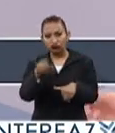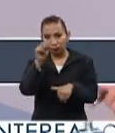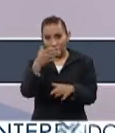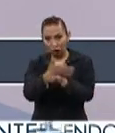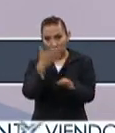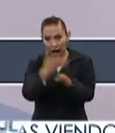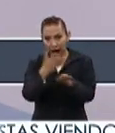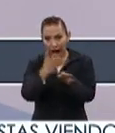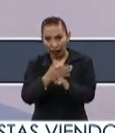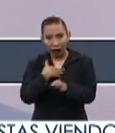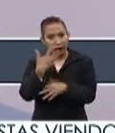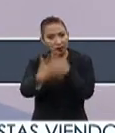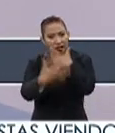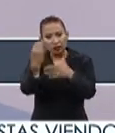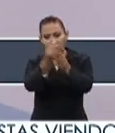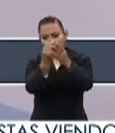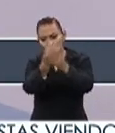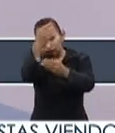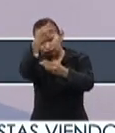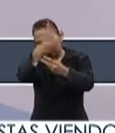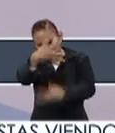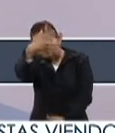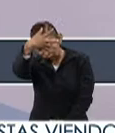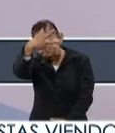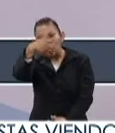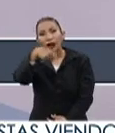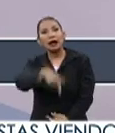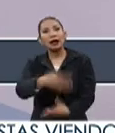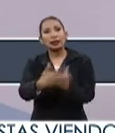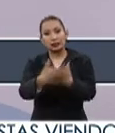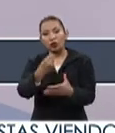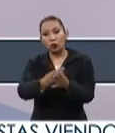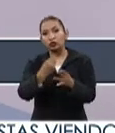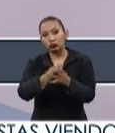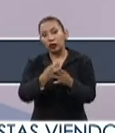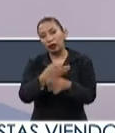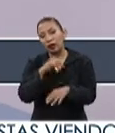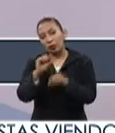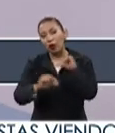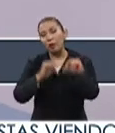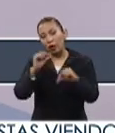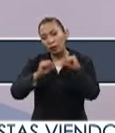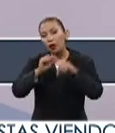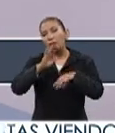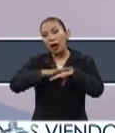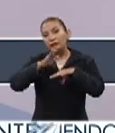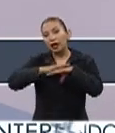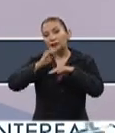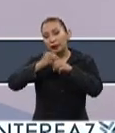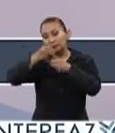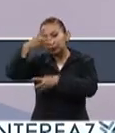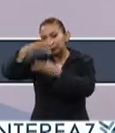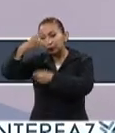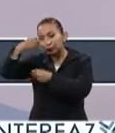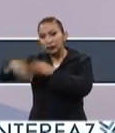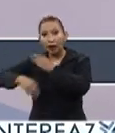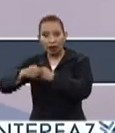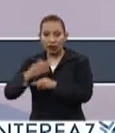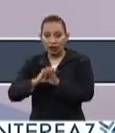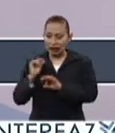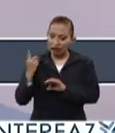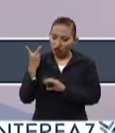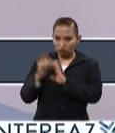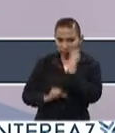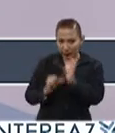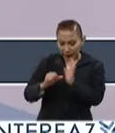este momento a 15 cursos que paulatinamente irán creciendo. Acabamos de empezar hace un